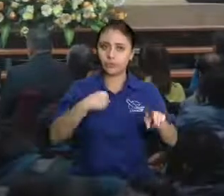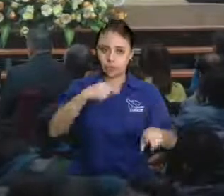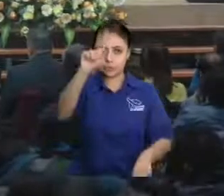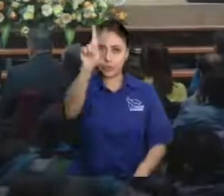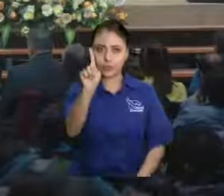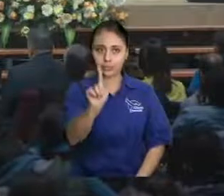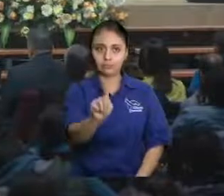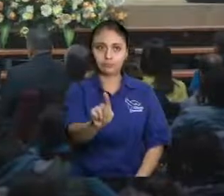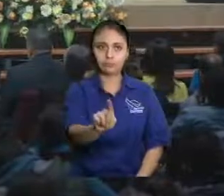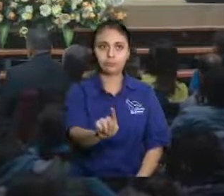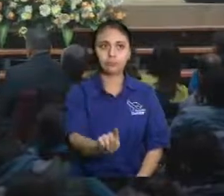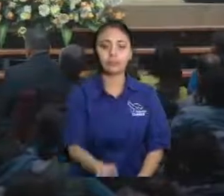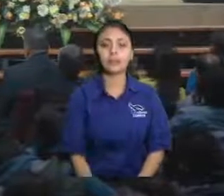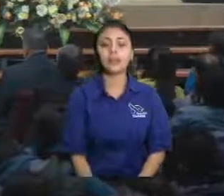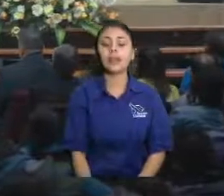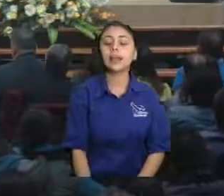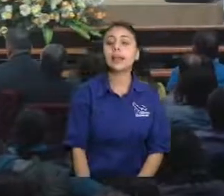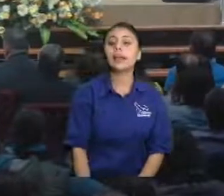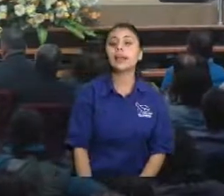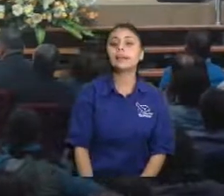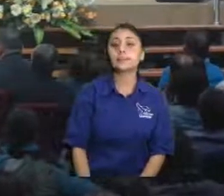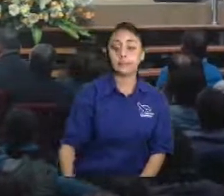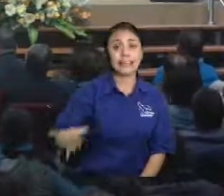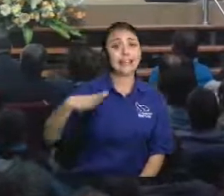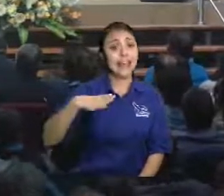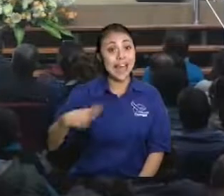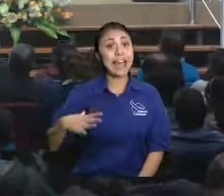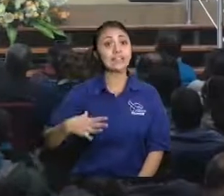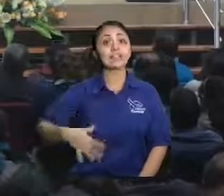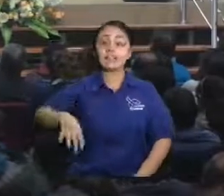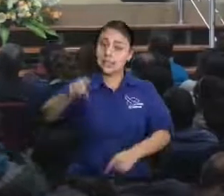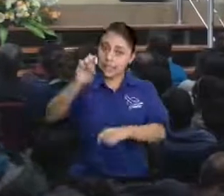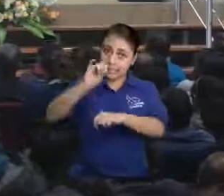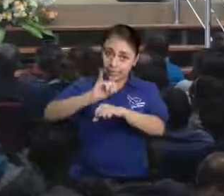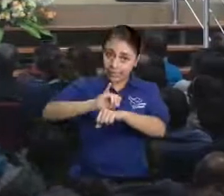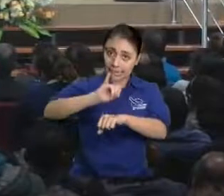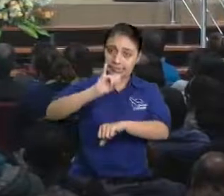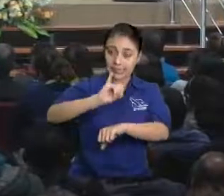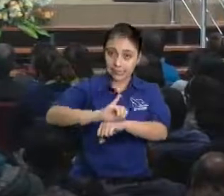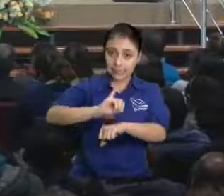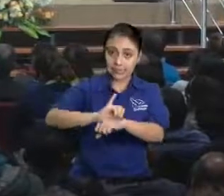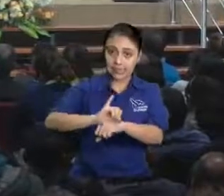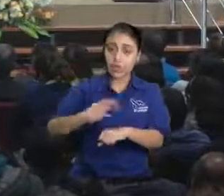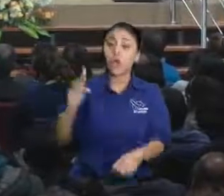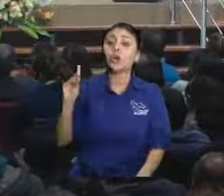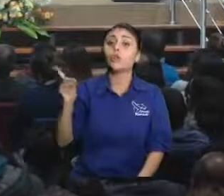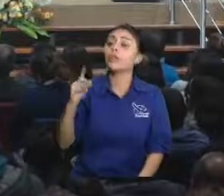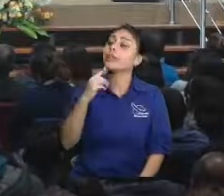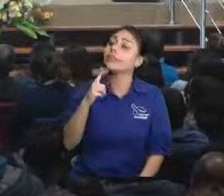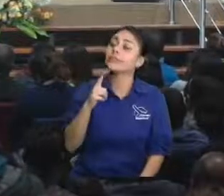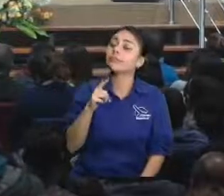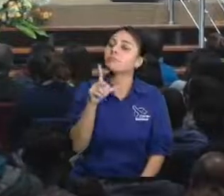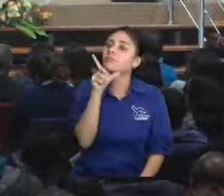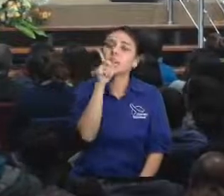manera. Hay iglesias en donde dicen que ya no hay